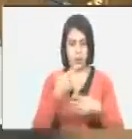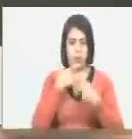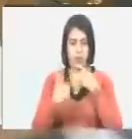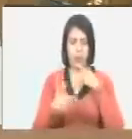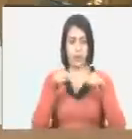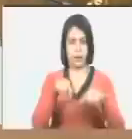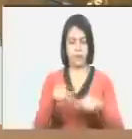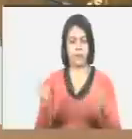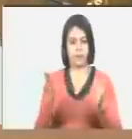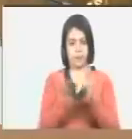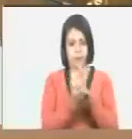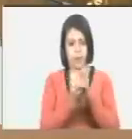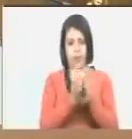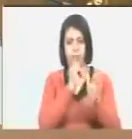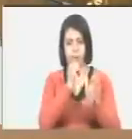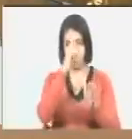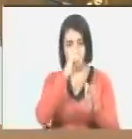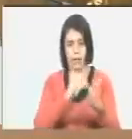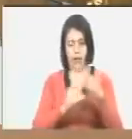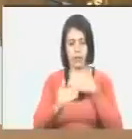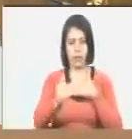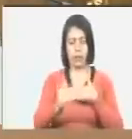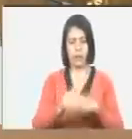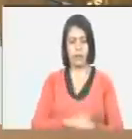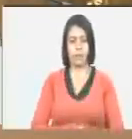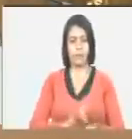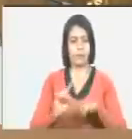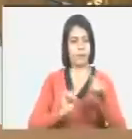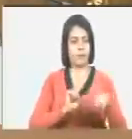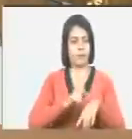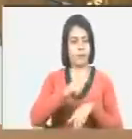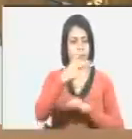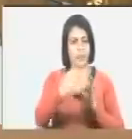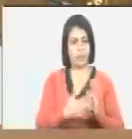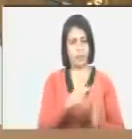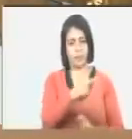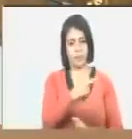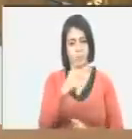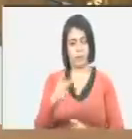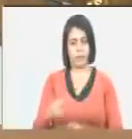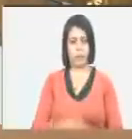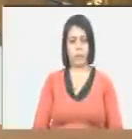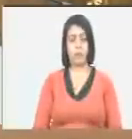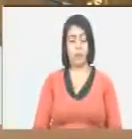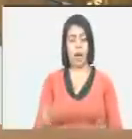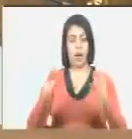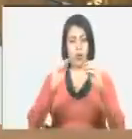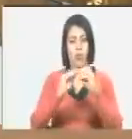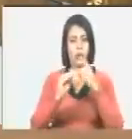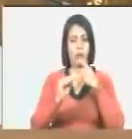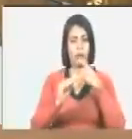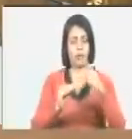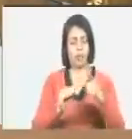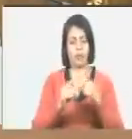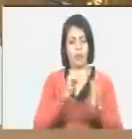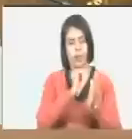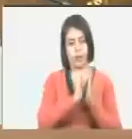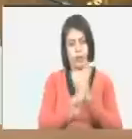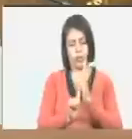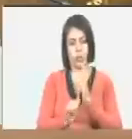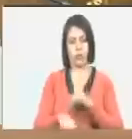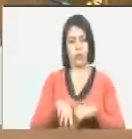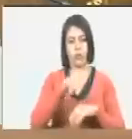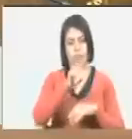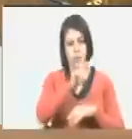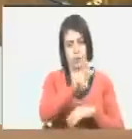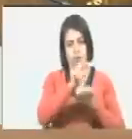la cual adjunta el informe anual correspondiente al periodo 2022, de conformidad con lo previsto en el